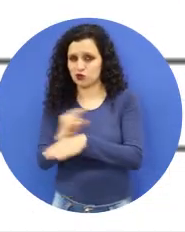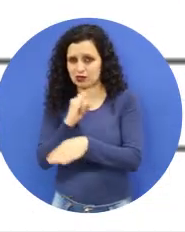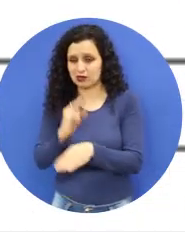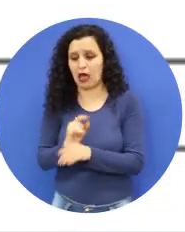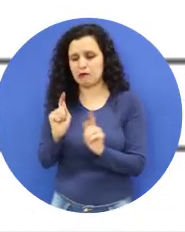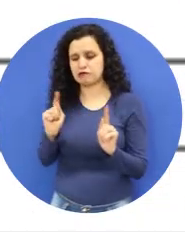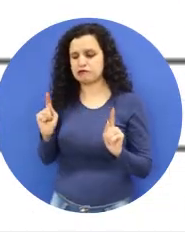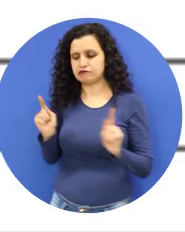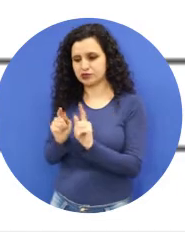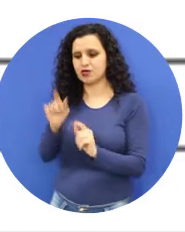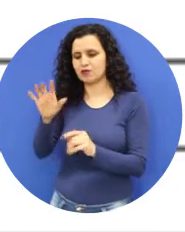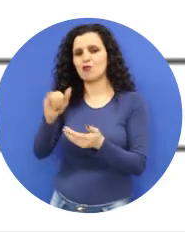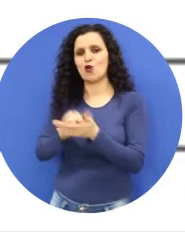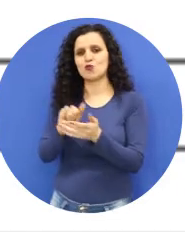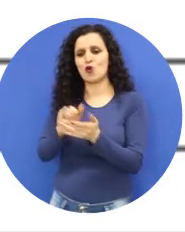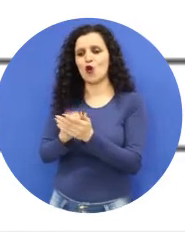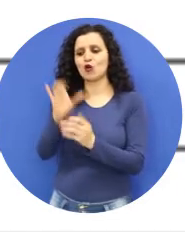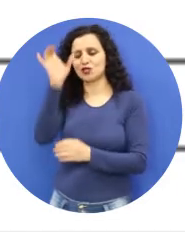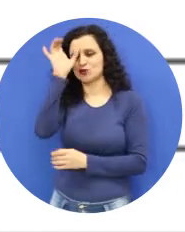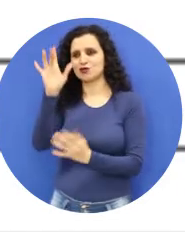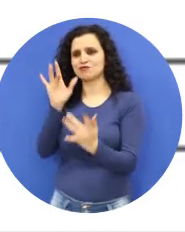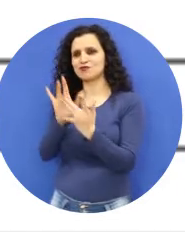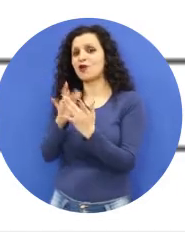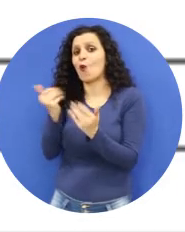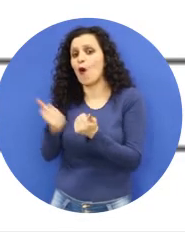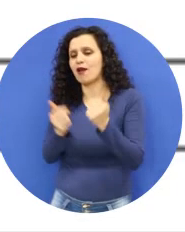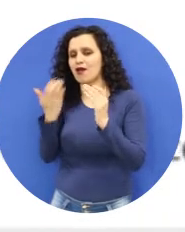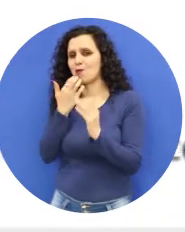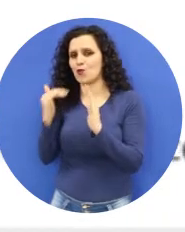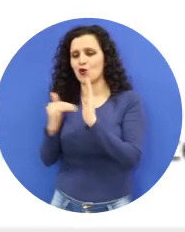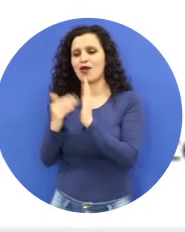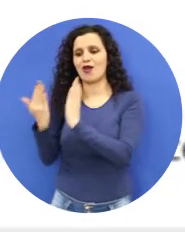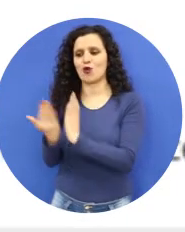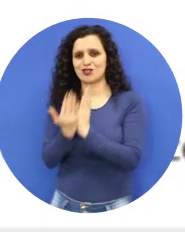para limitar los tesauros correspondientes a educación.